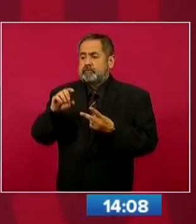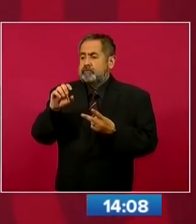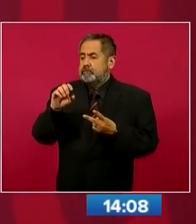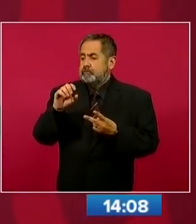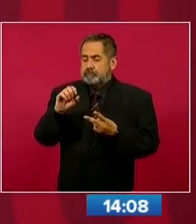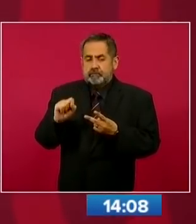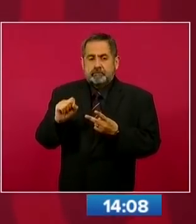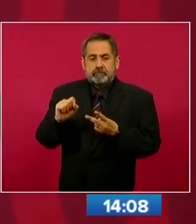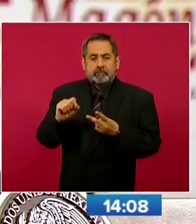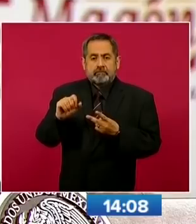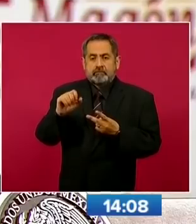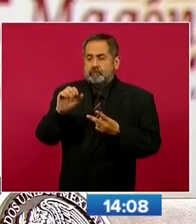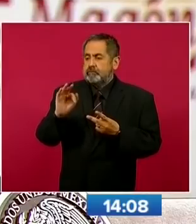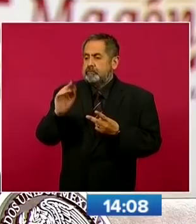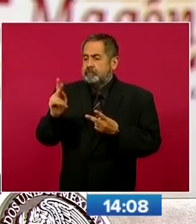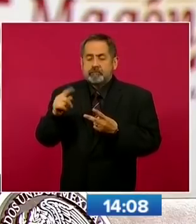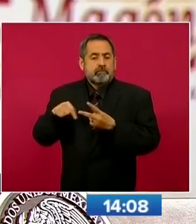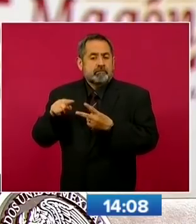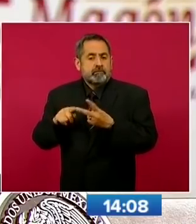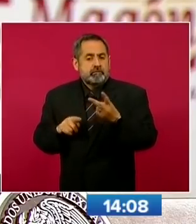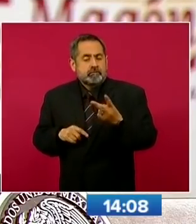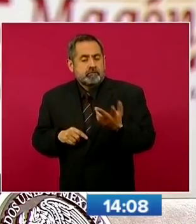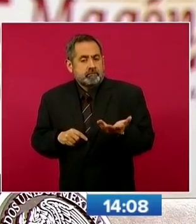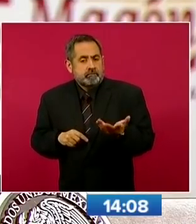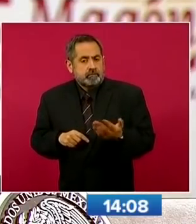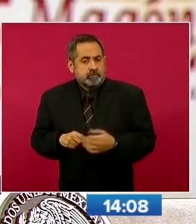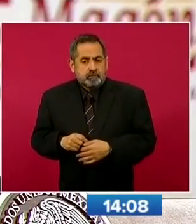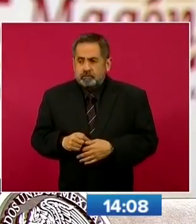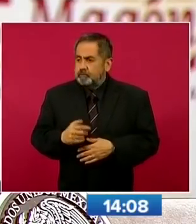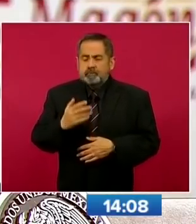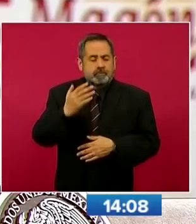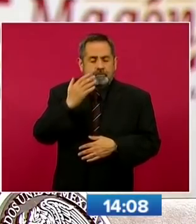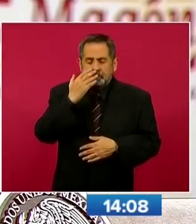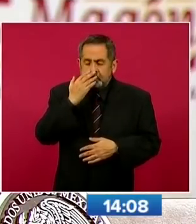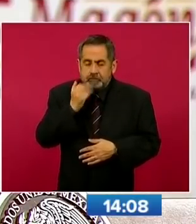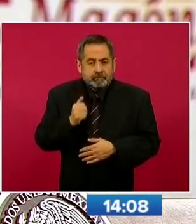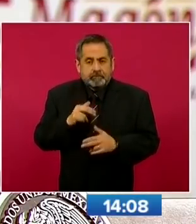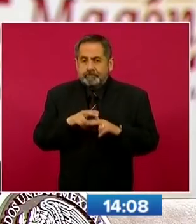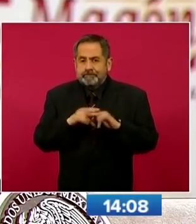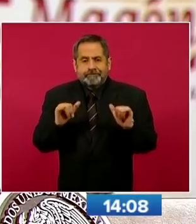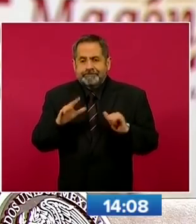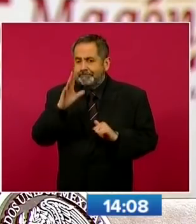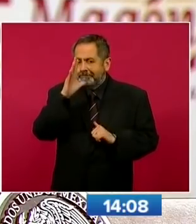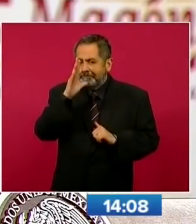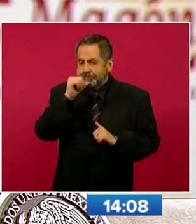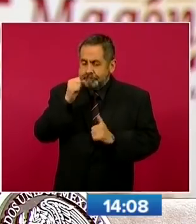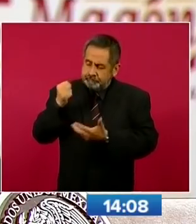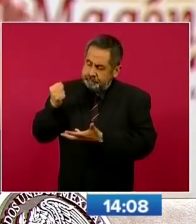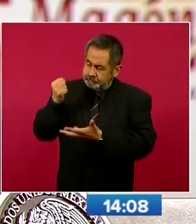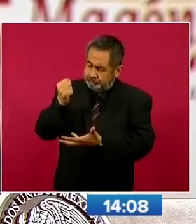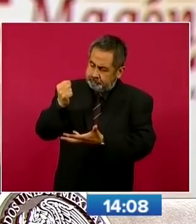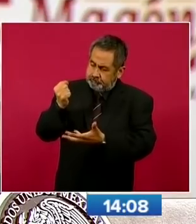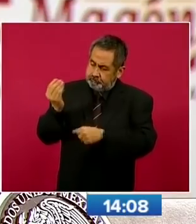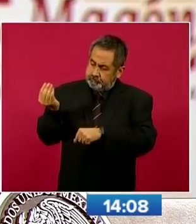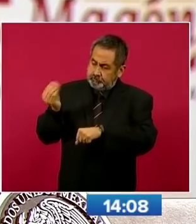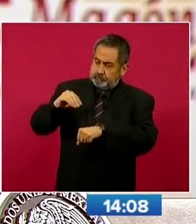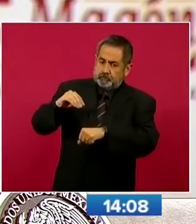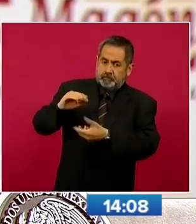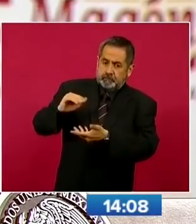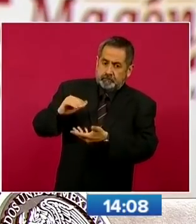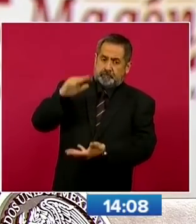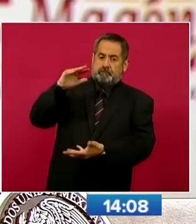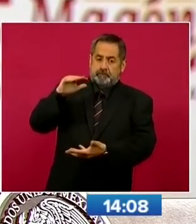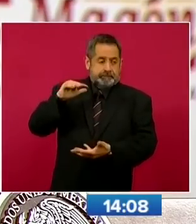dijo que el presidente además mejora y ya presenta síntomas menores. Hace unos momentos, Cofepris además autorizó el uso de